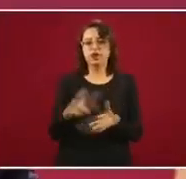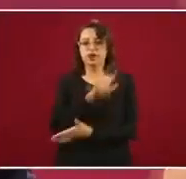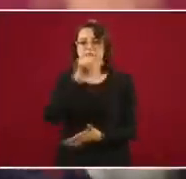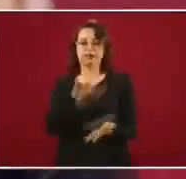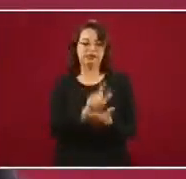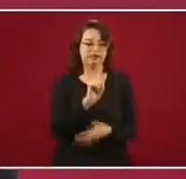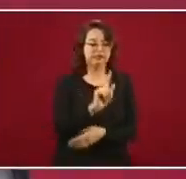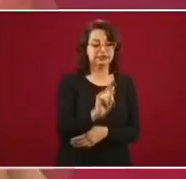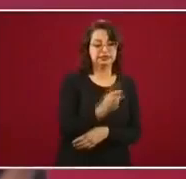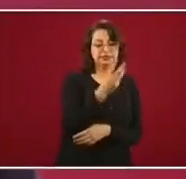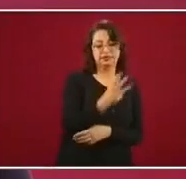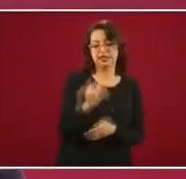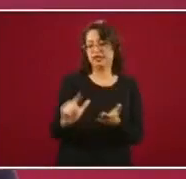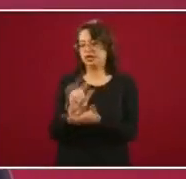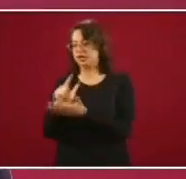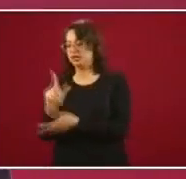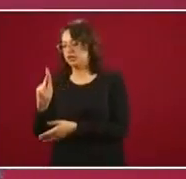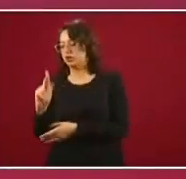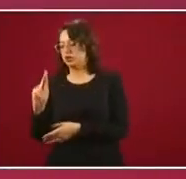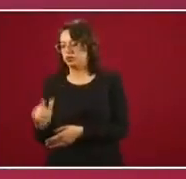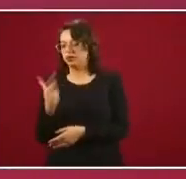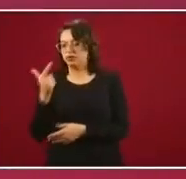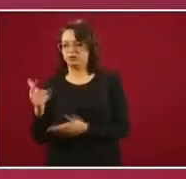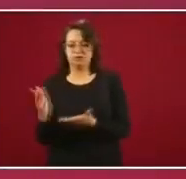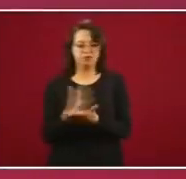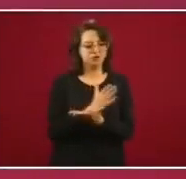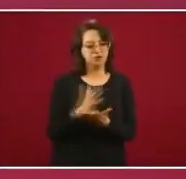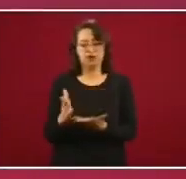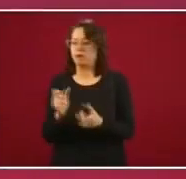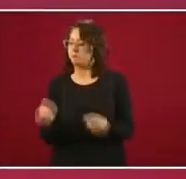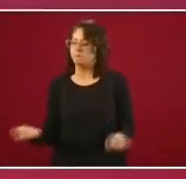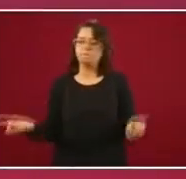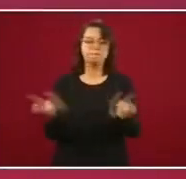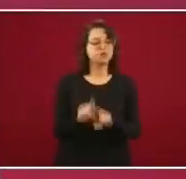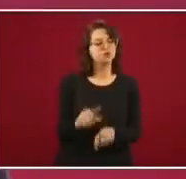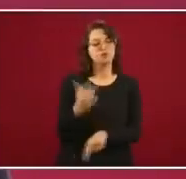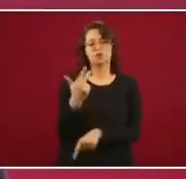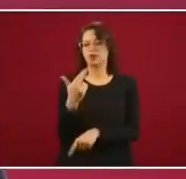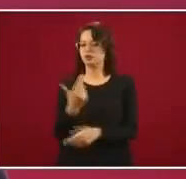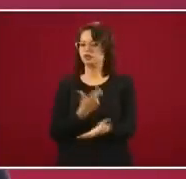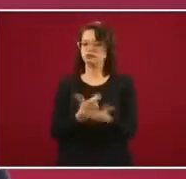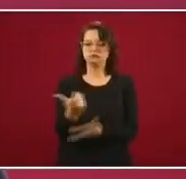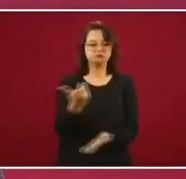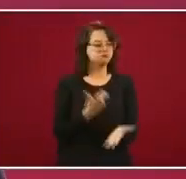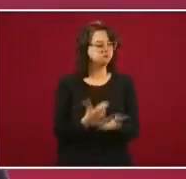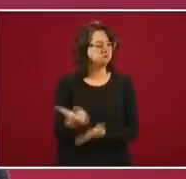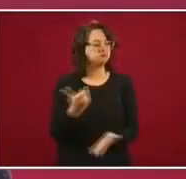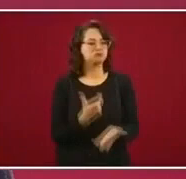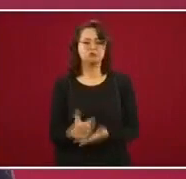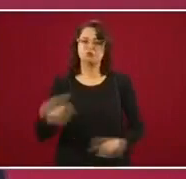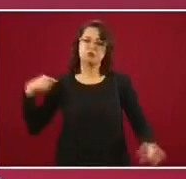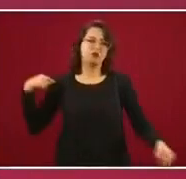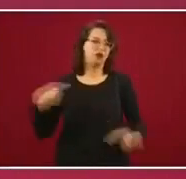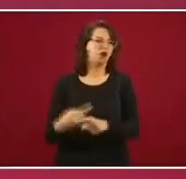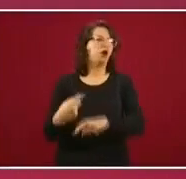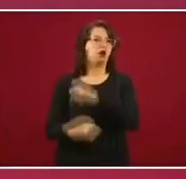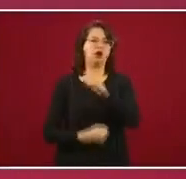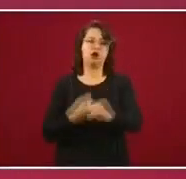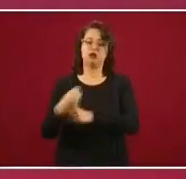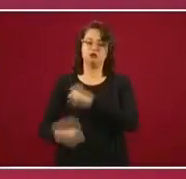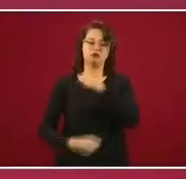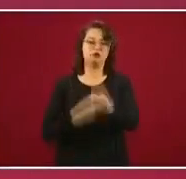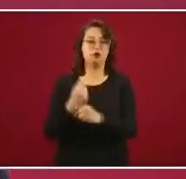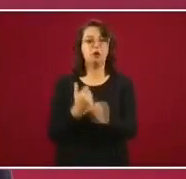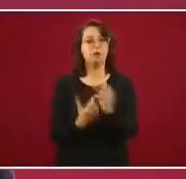ley del 73 y la ley del 97 en 25 salarios mínimos, como se ha hecho durante los últimos años.